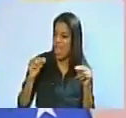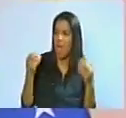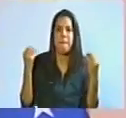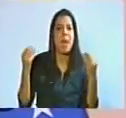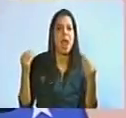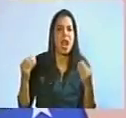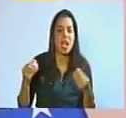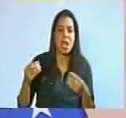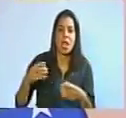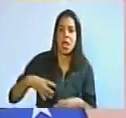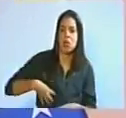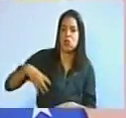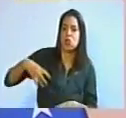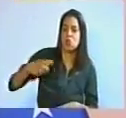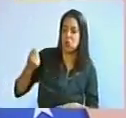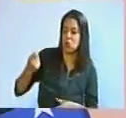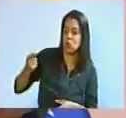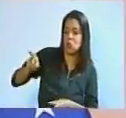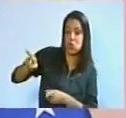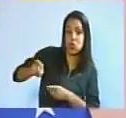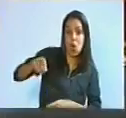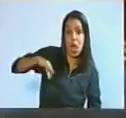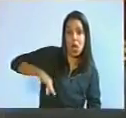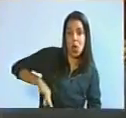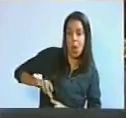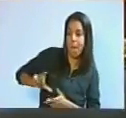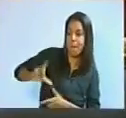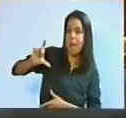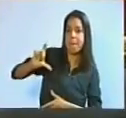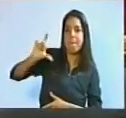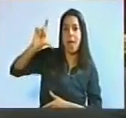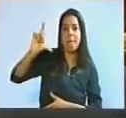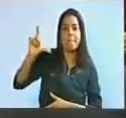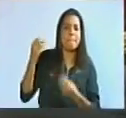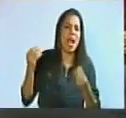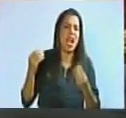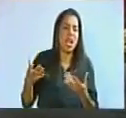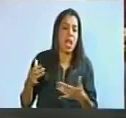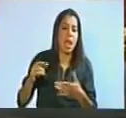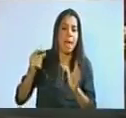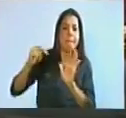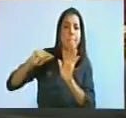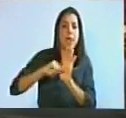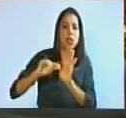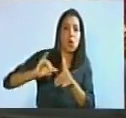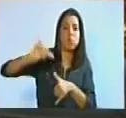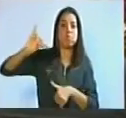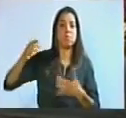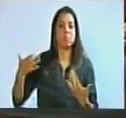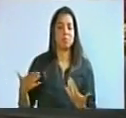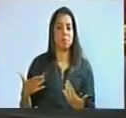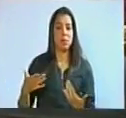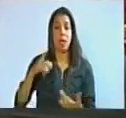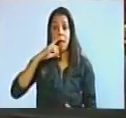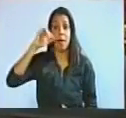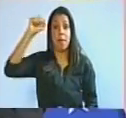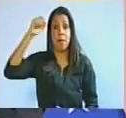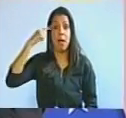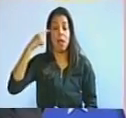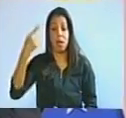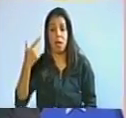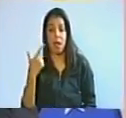aumentan el salario? Sí, van a aumentar los precios. Imagínense ustedes si el presidente Maduro no tomara una medida con los